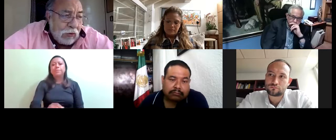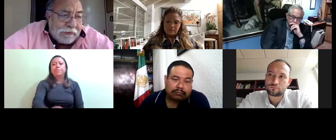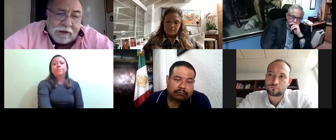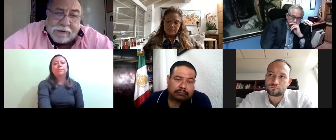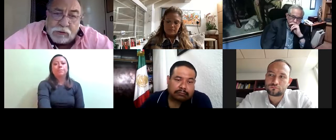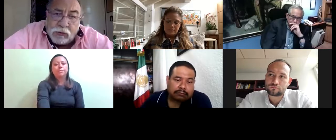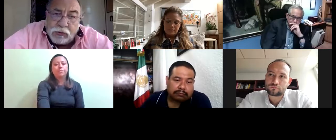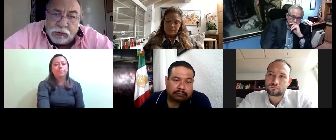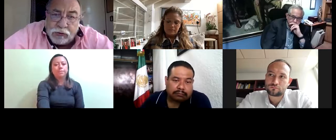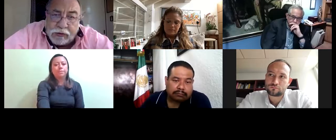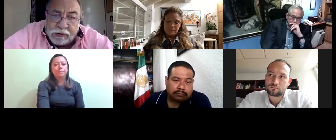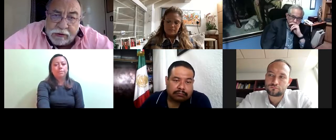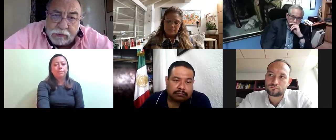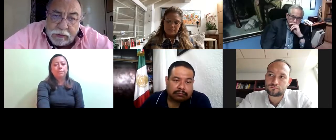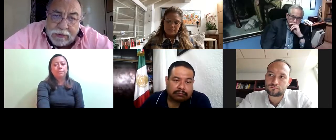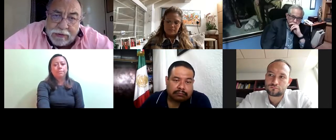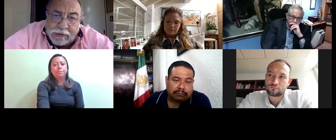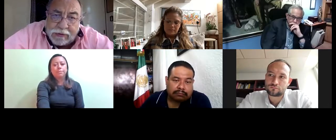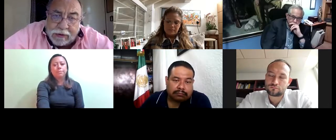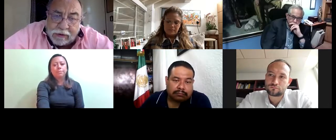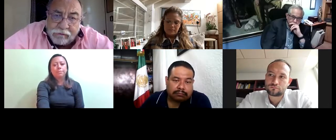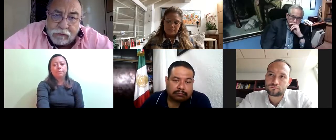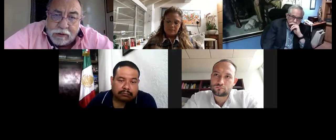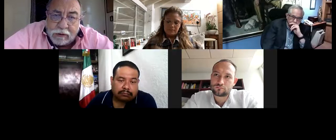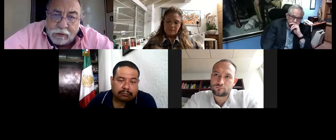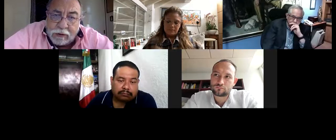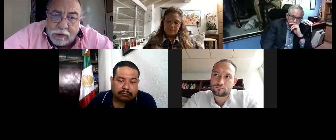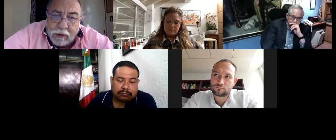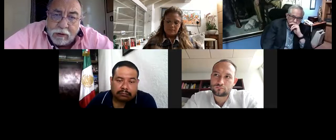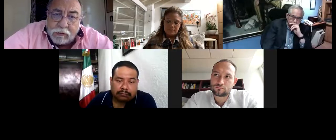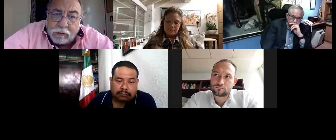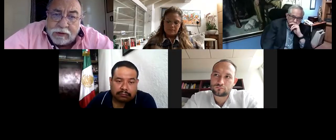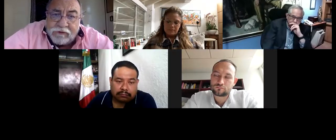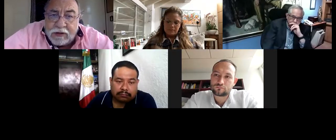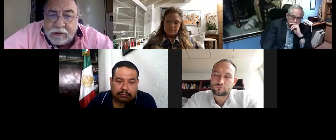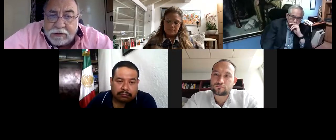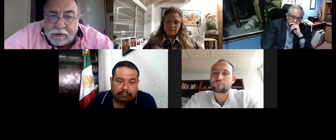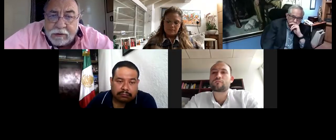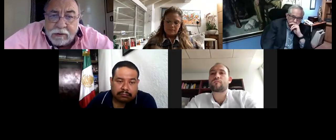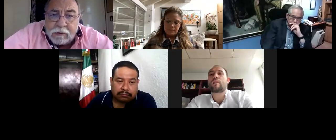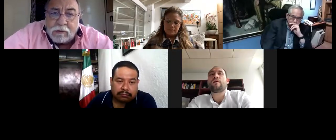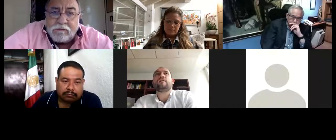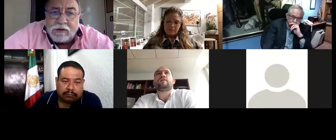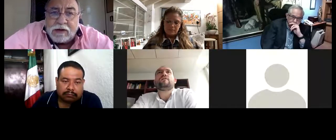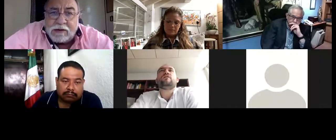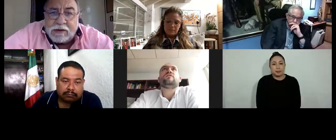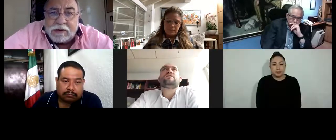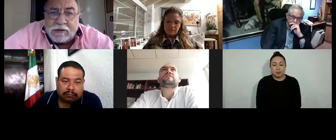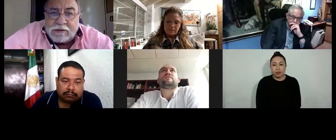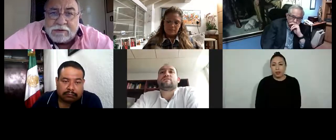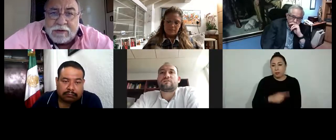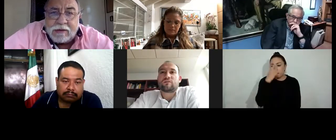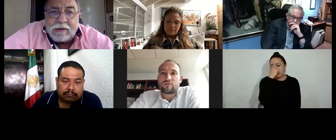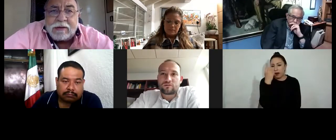un observatorio ciudadano de la reforma laboral. ¿Con qué finalidad? Con la finalidad